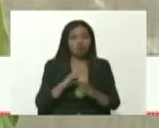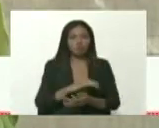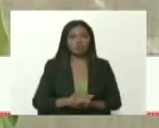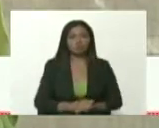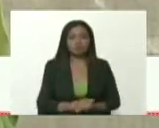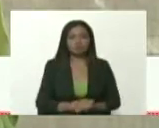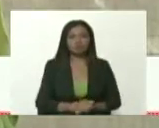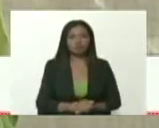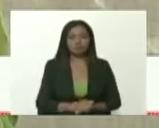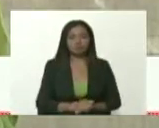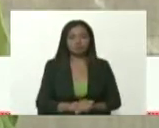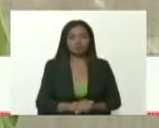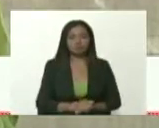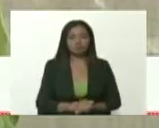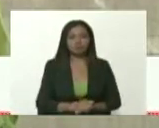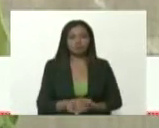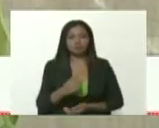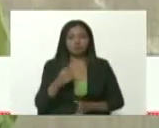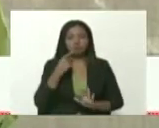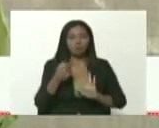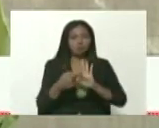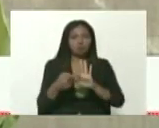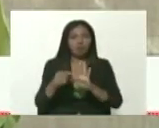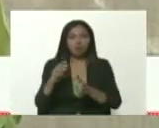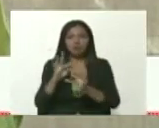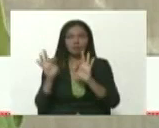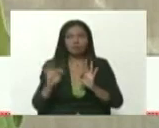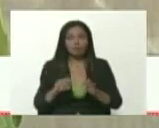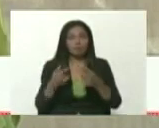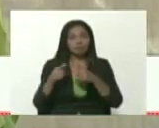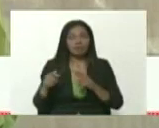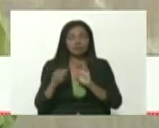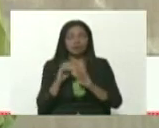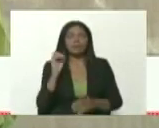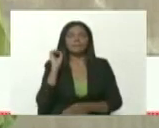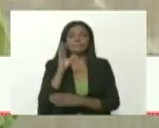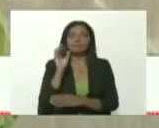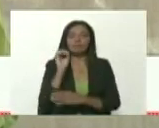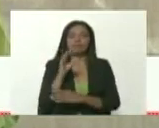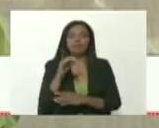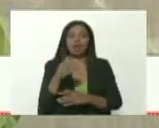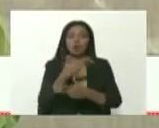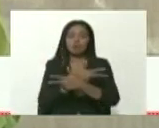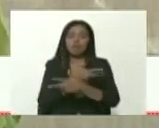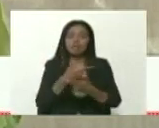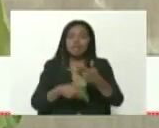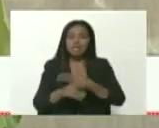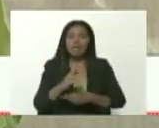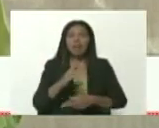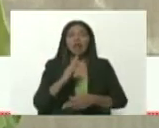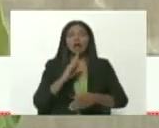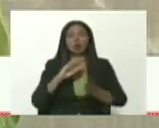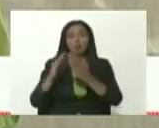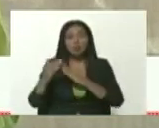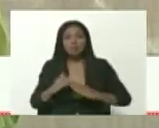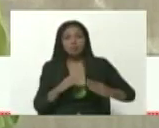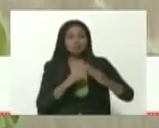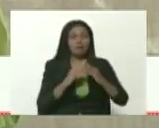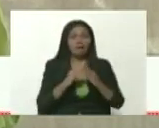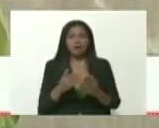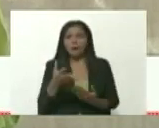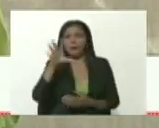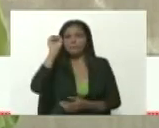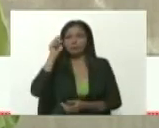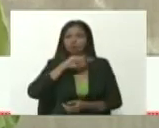hoy. Mostrarlo de manera interactiva, tipo videoconferencia, irnos a las comunidades. ¿Cuánto aprende